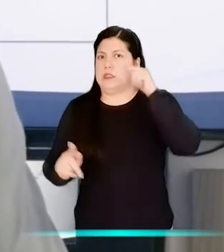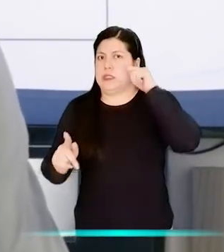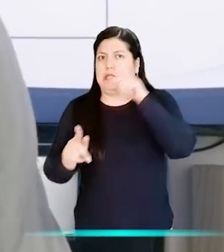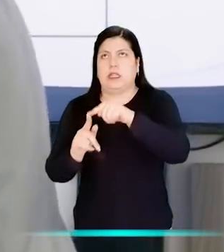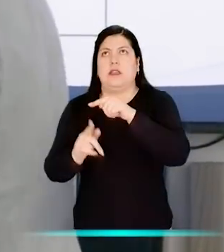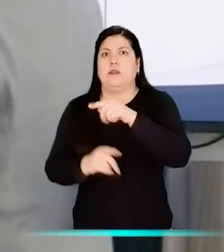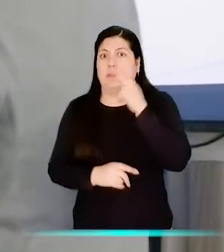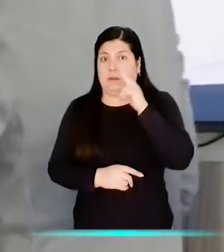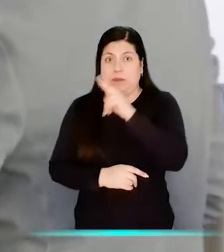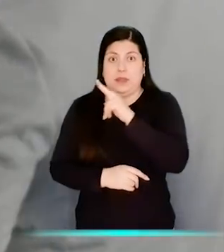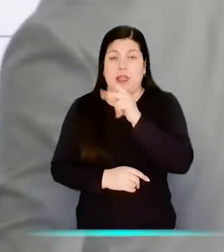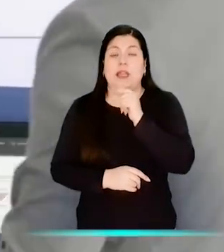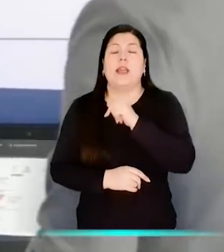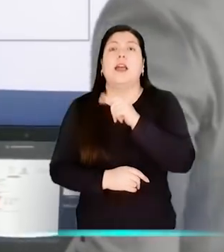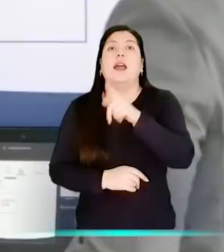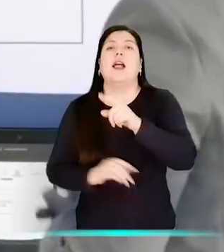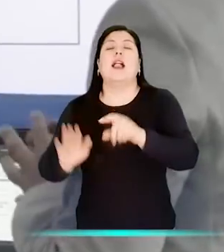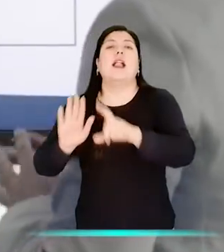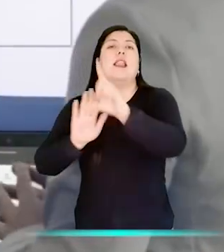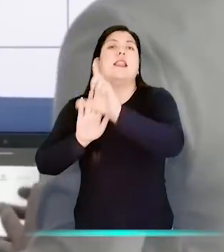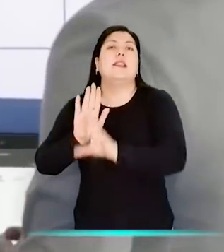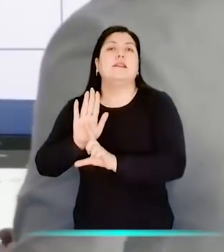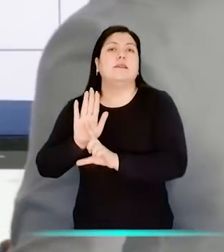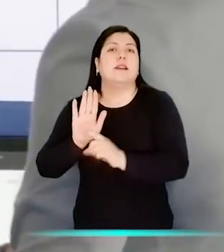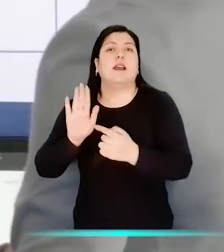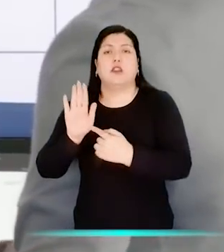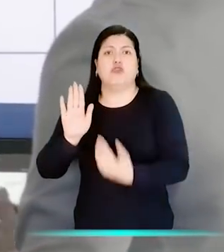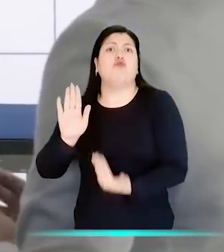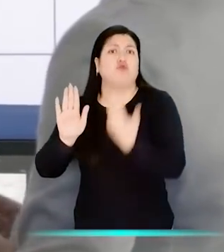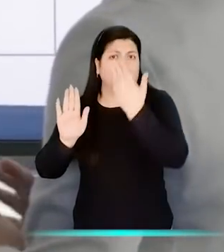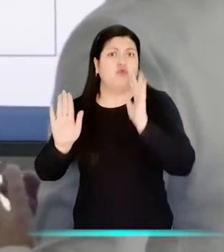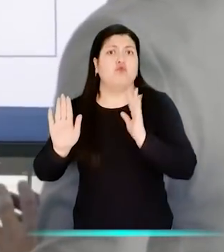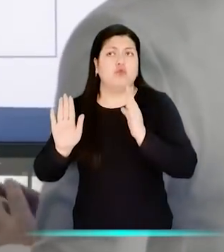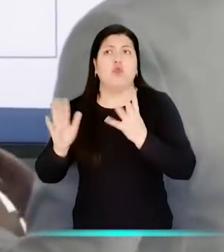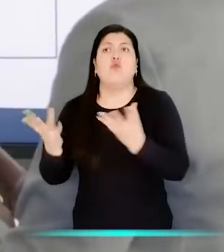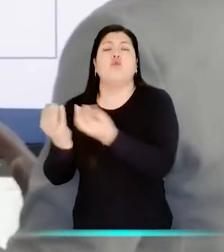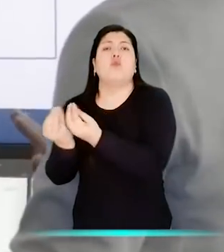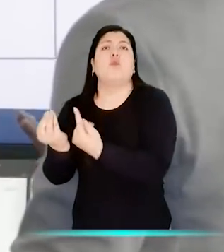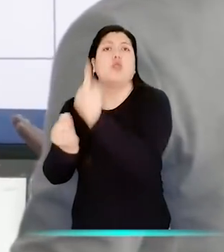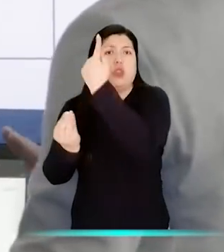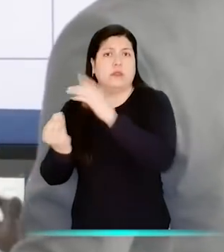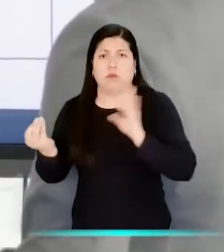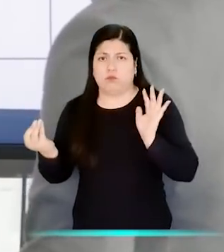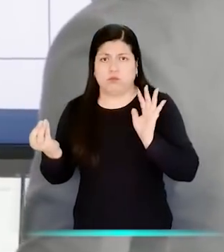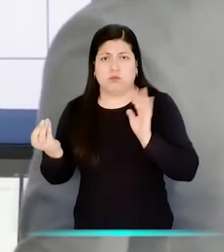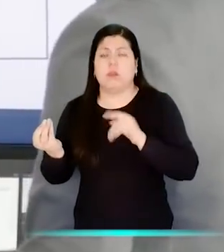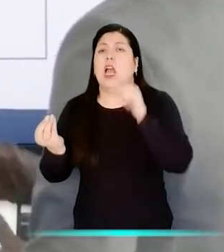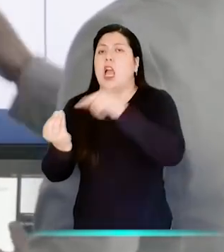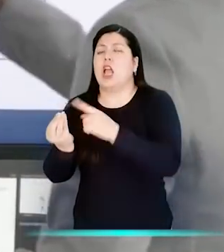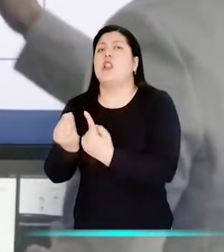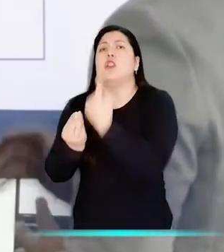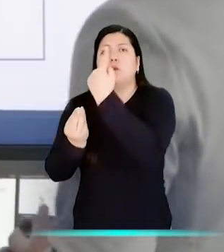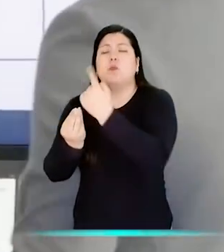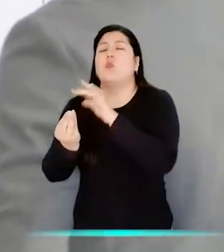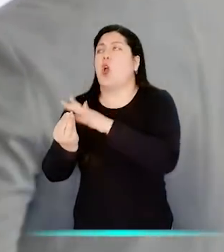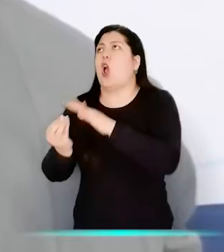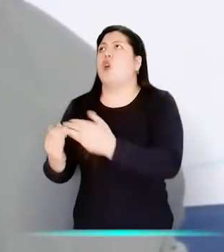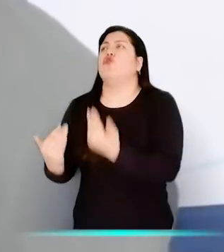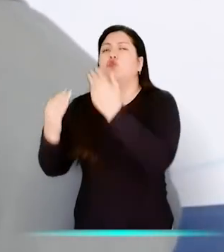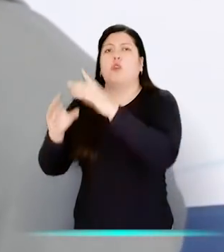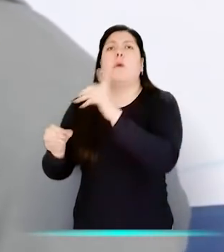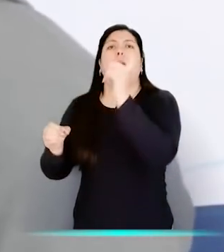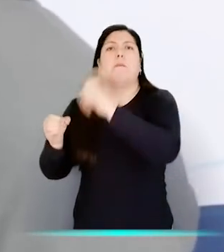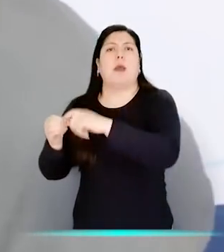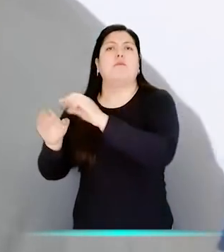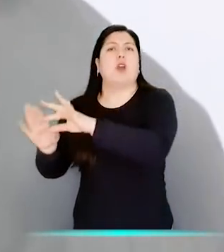directamente, como bien se observa, por la lista. ¿Ese sería un voto válido? por la lista. Sencillamente suma la lista en